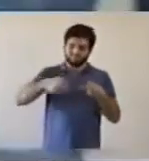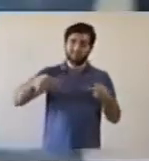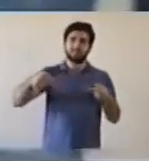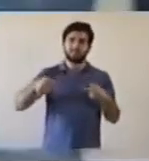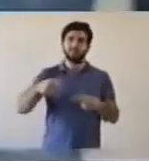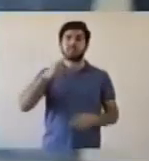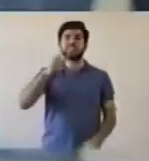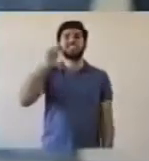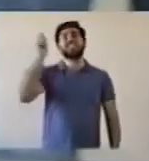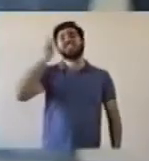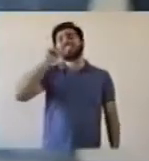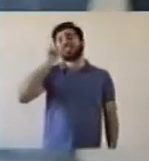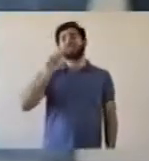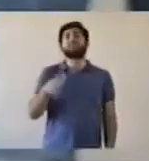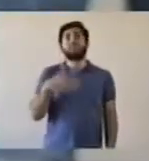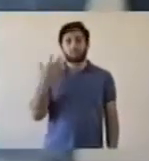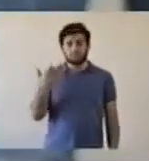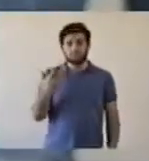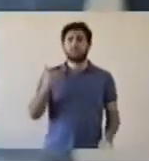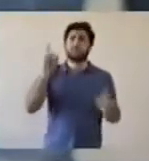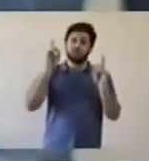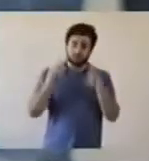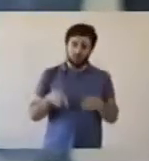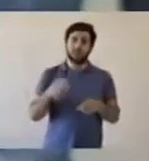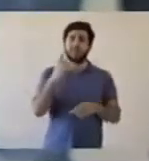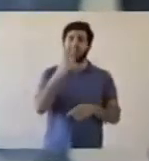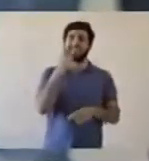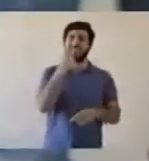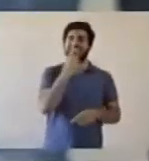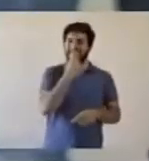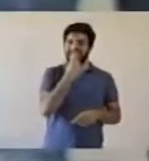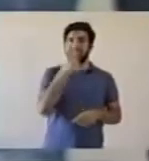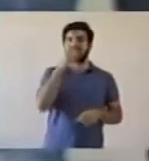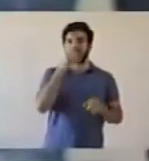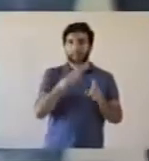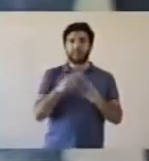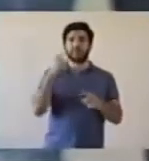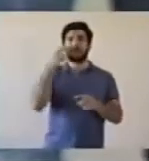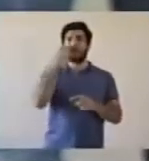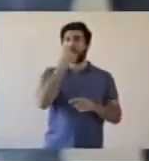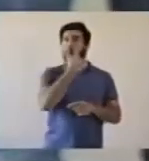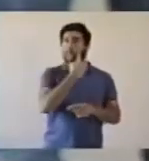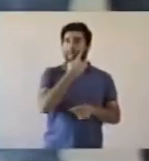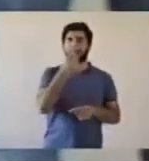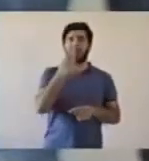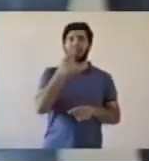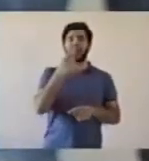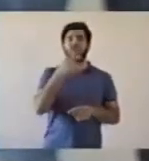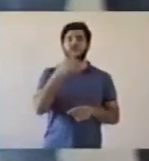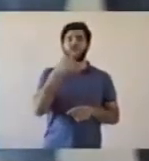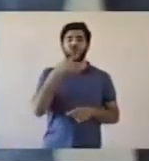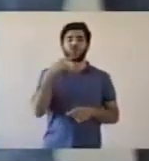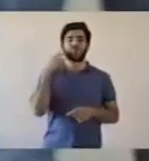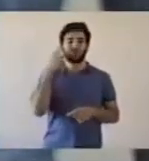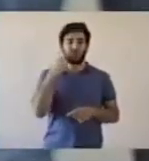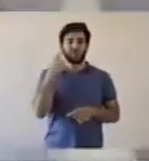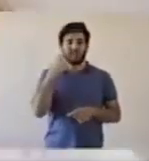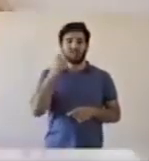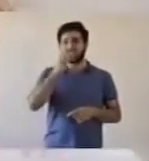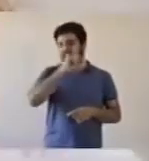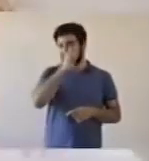edad. El cepillado debe incluir tanto dientes como encías para evitar que se acumulen restos de comida y placa